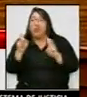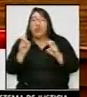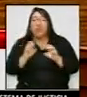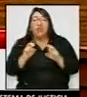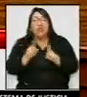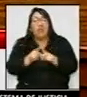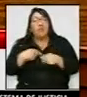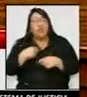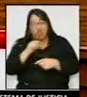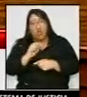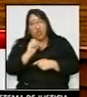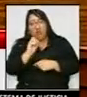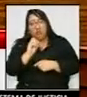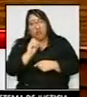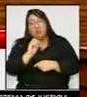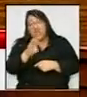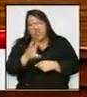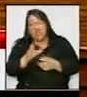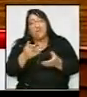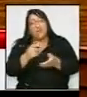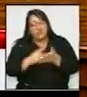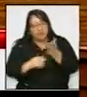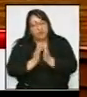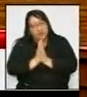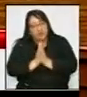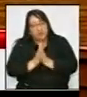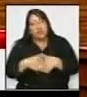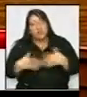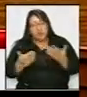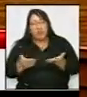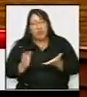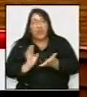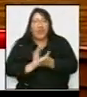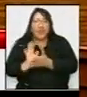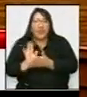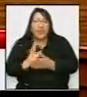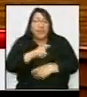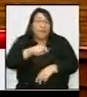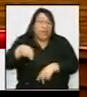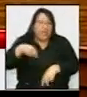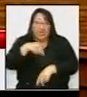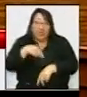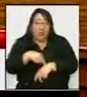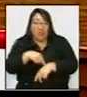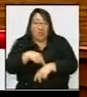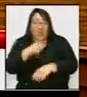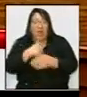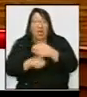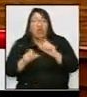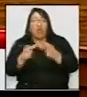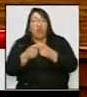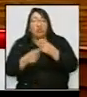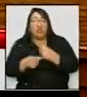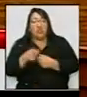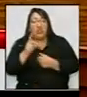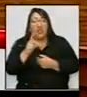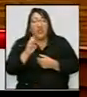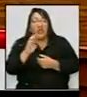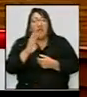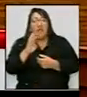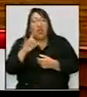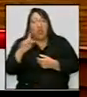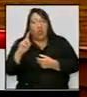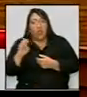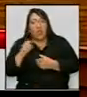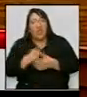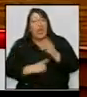que yo le invocaría en aras de evitar un entrampamiento al congresista Alberto de Belaunde,